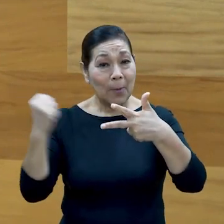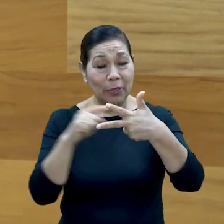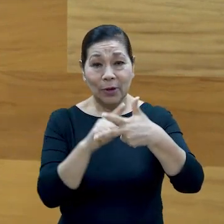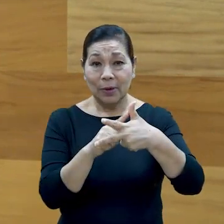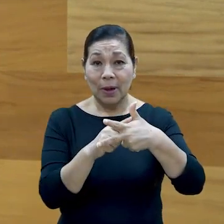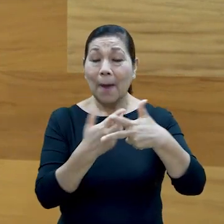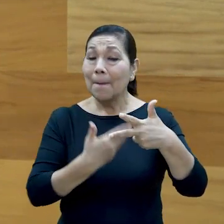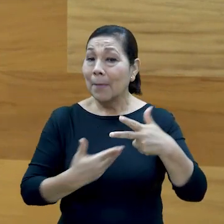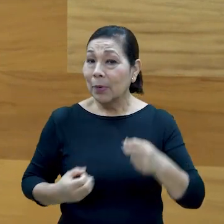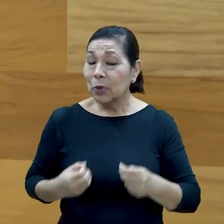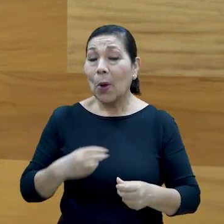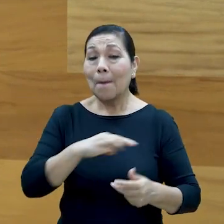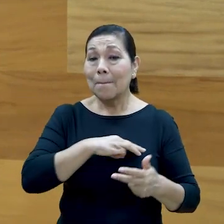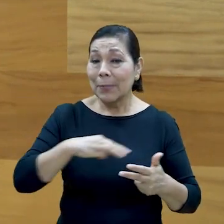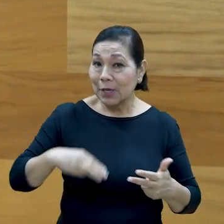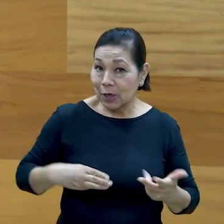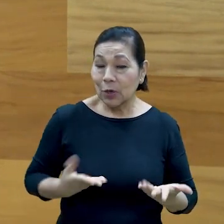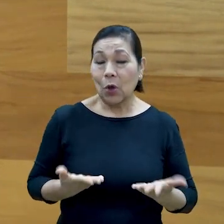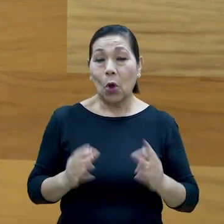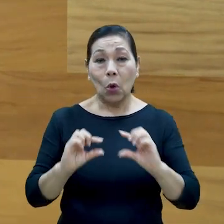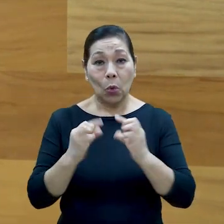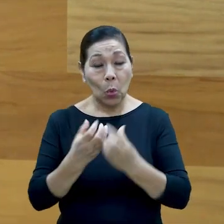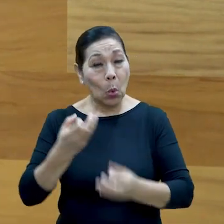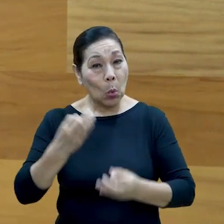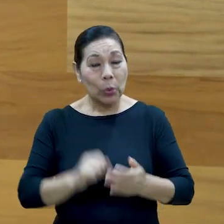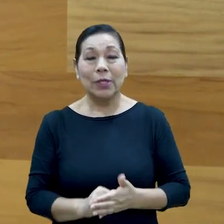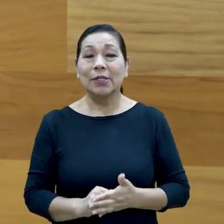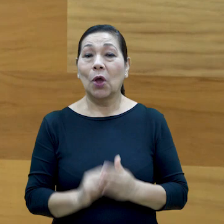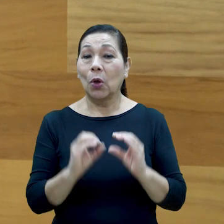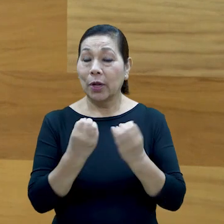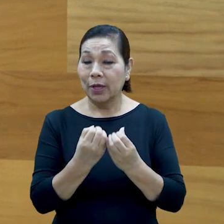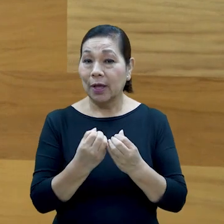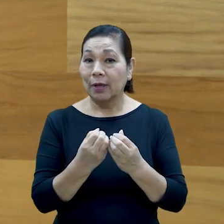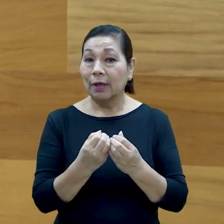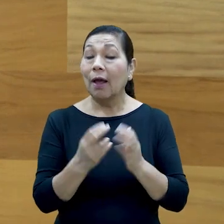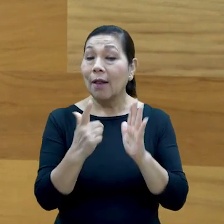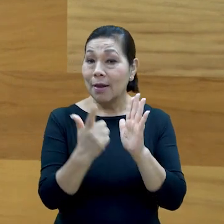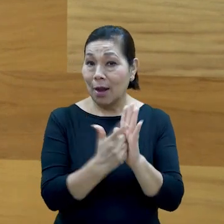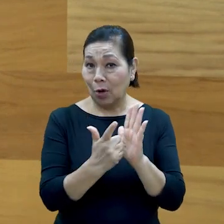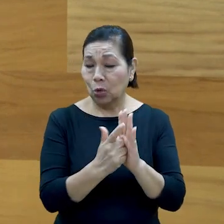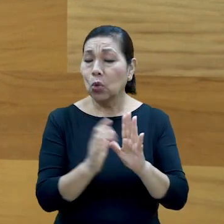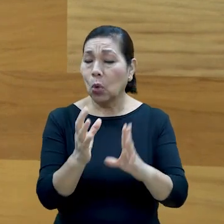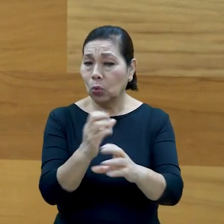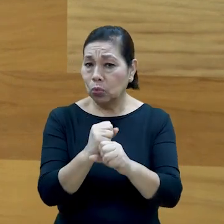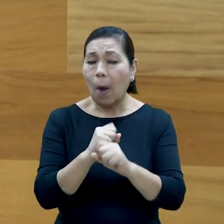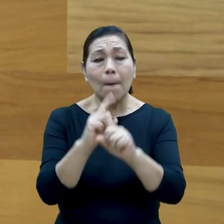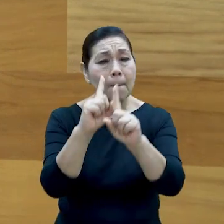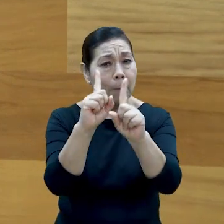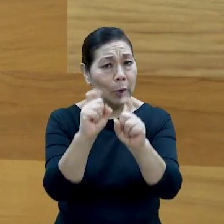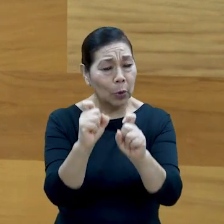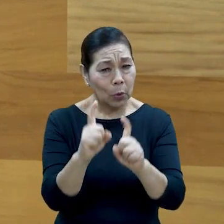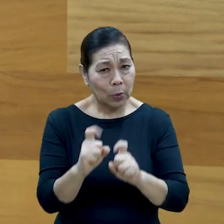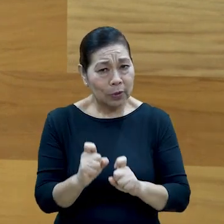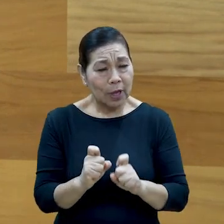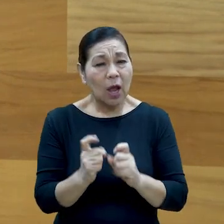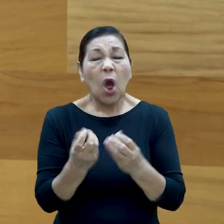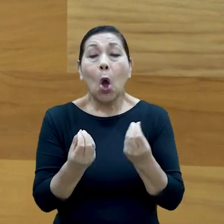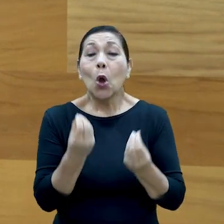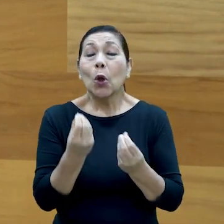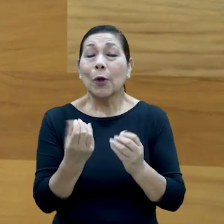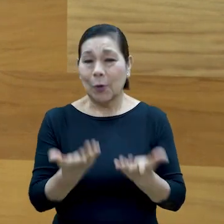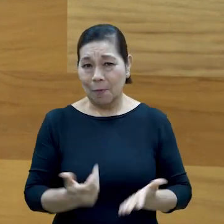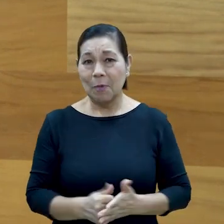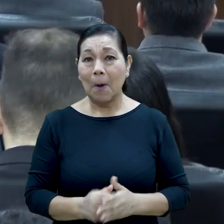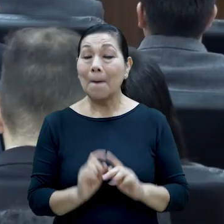Estado, es decir, tanto el presidente, los ministros, como el organismo judicial y el organismo legislativo, pueden someter a consulta de la Corte la